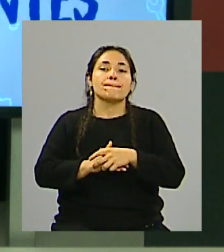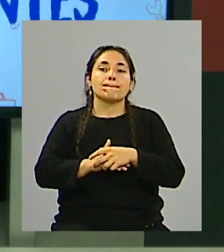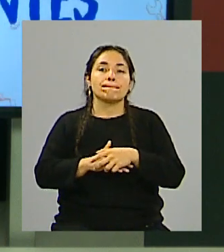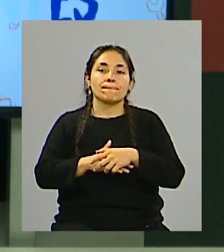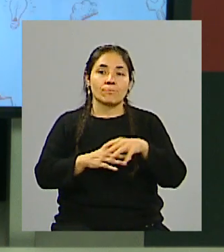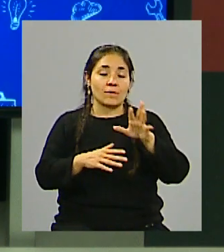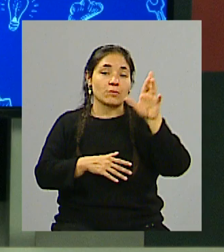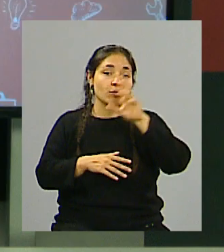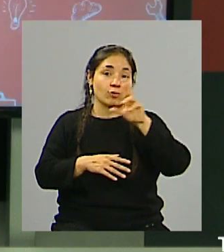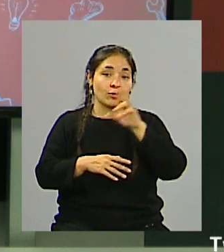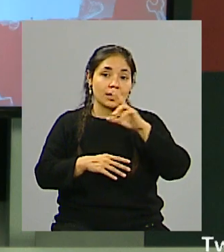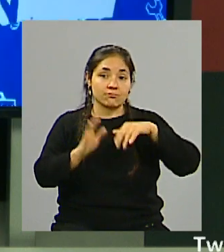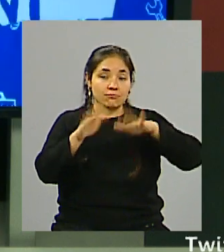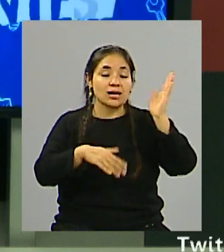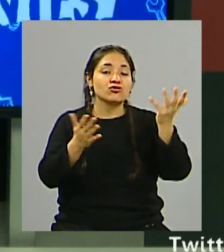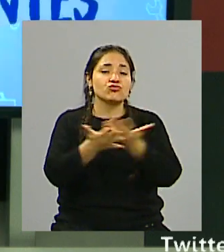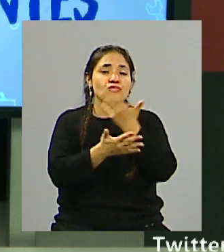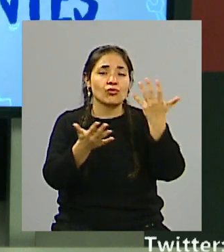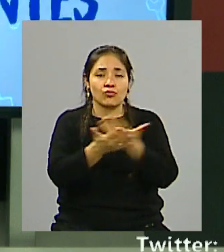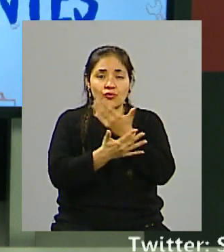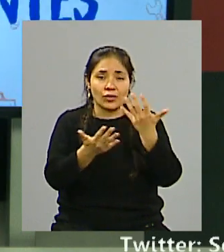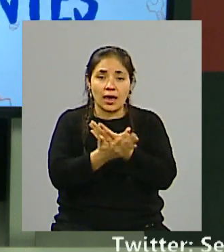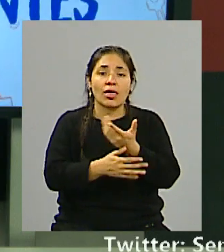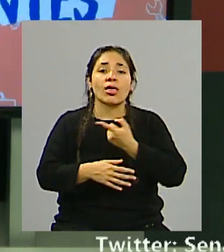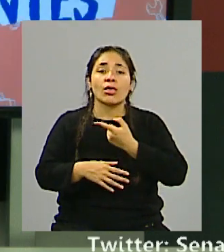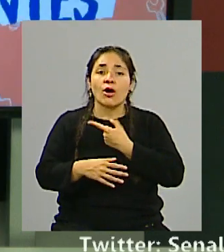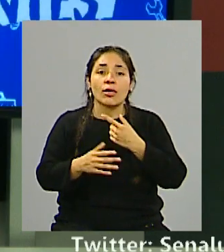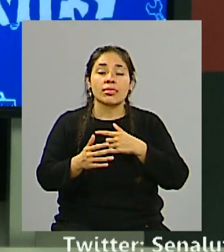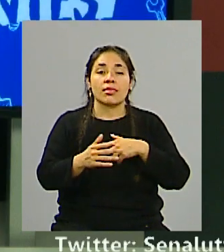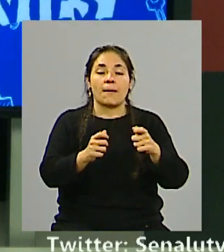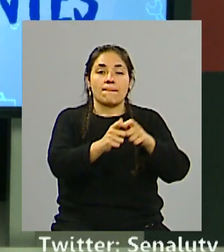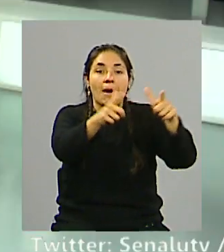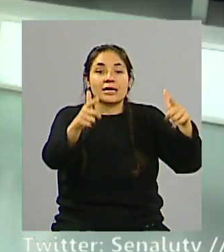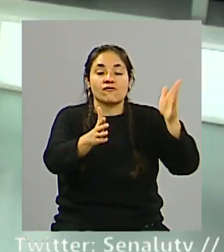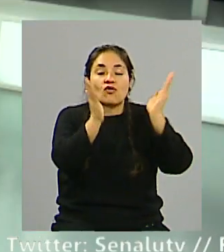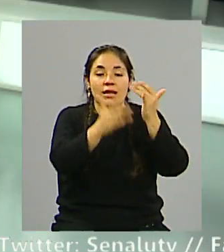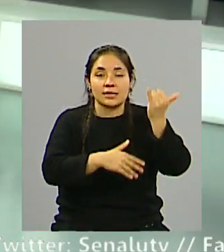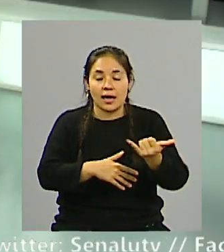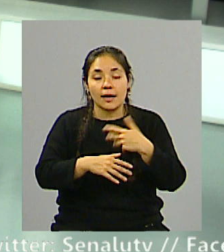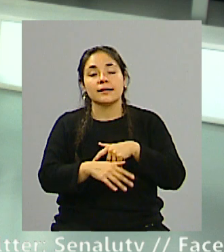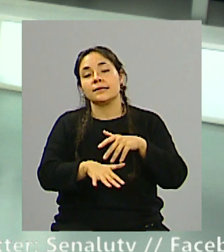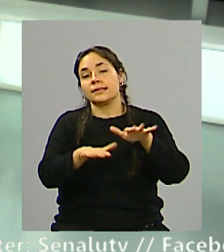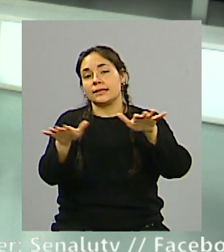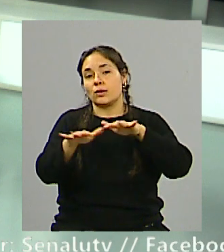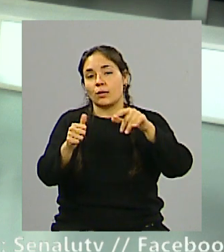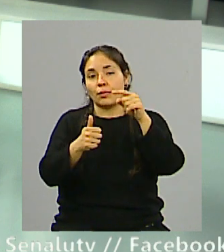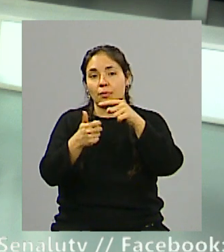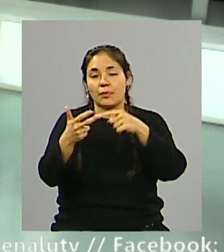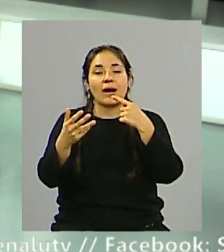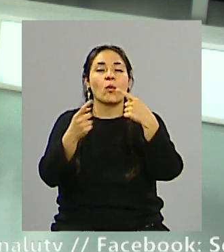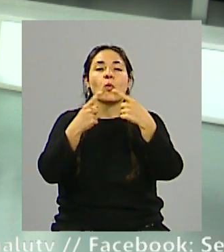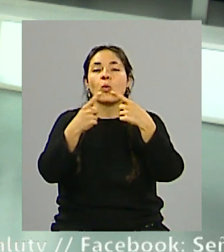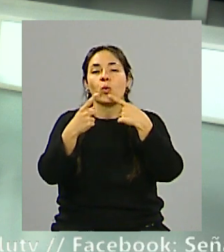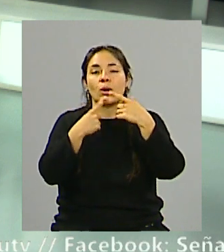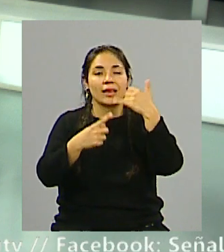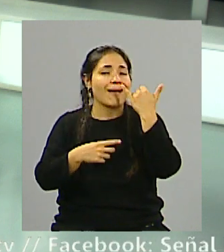tienen las mujeres, digamos, que sufren violencia obstétrica, dónde está más expresada. Bueno, varias situaciones que están contempladas en la encuesta, justamente